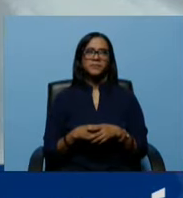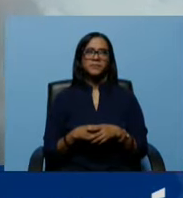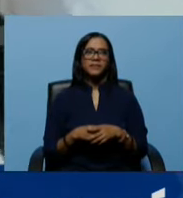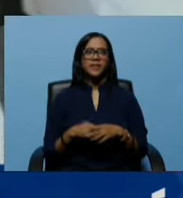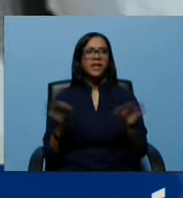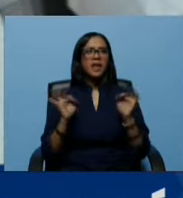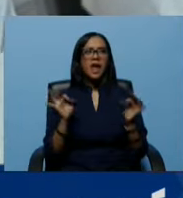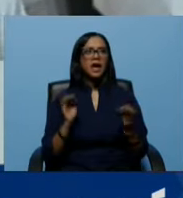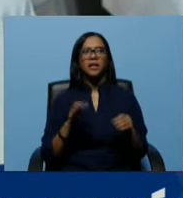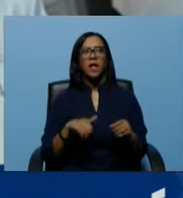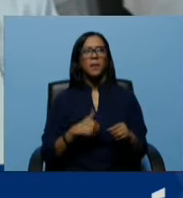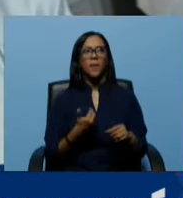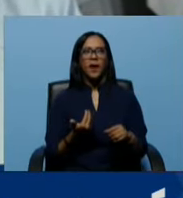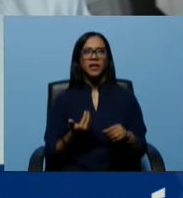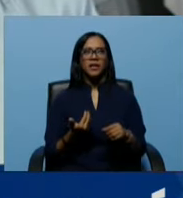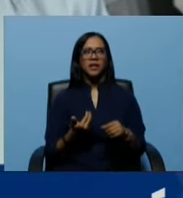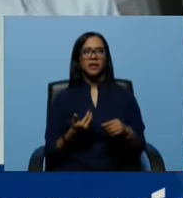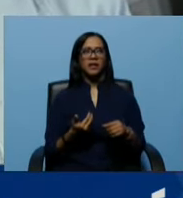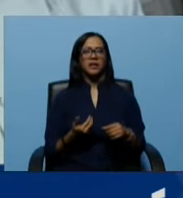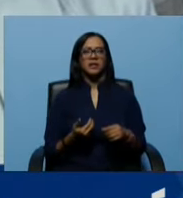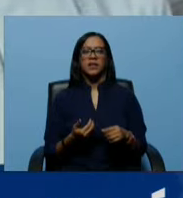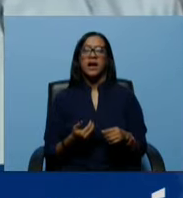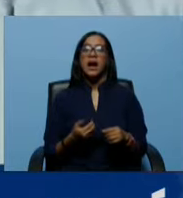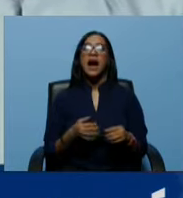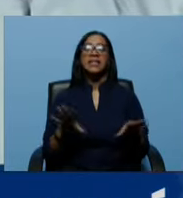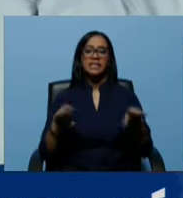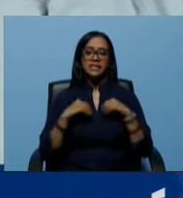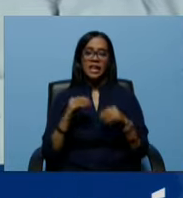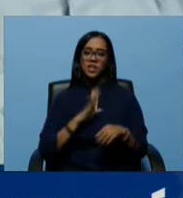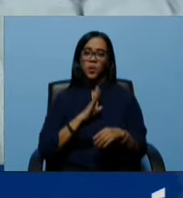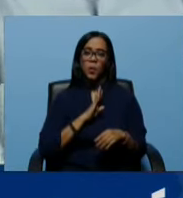Nadie puede alegar su propia torpeza